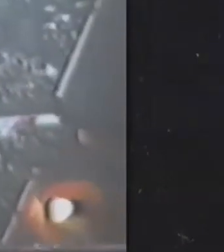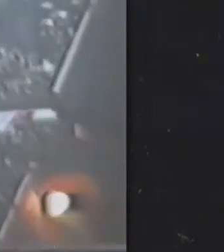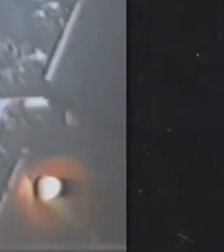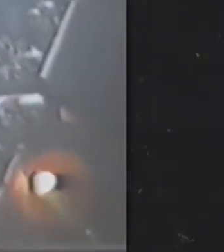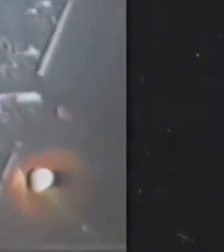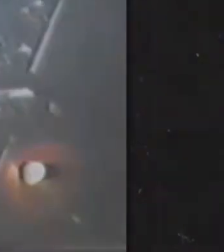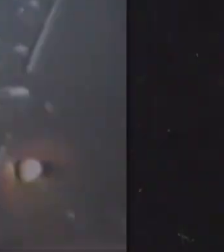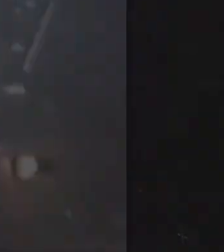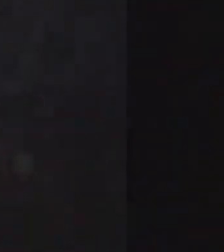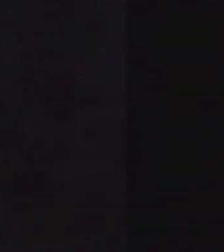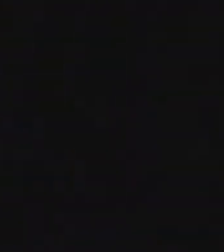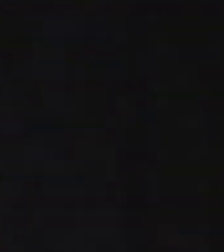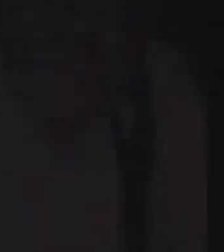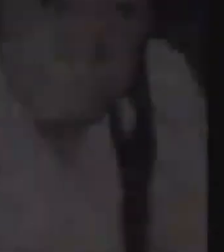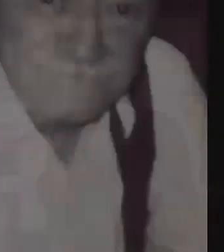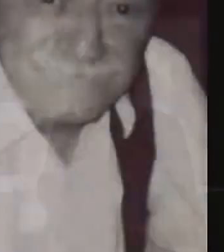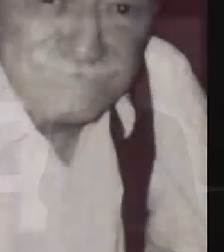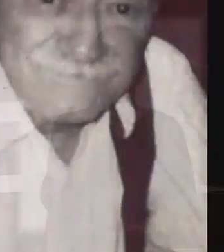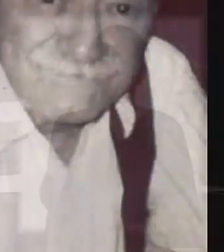los oriental